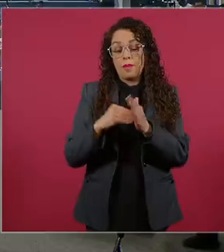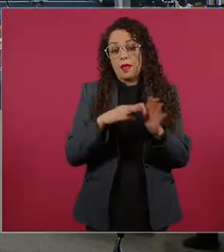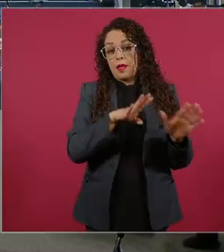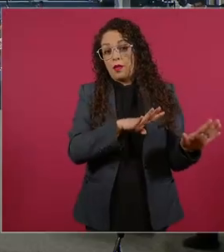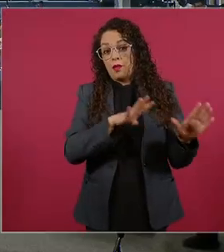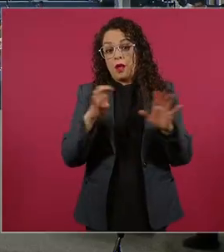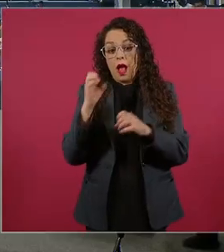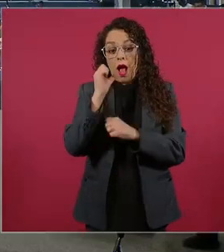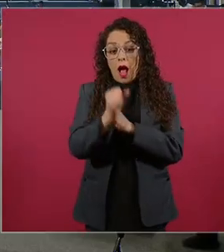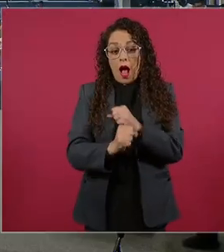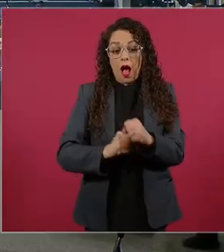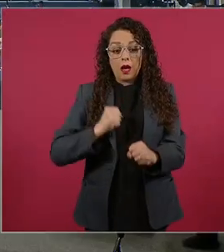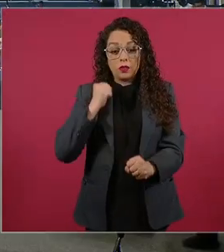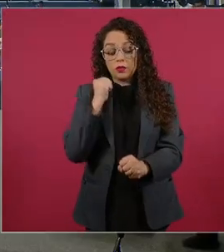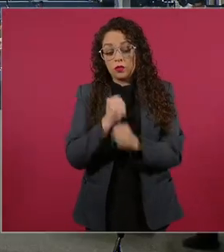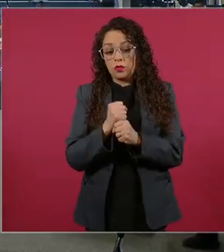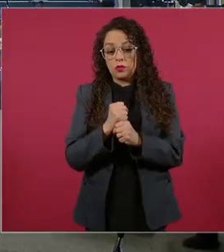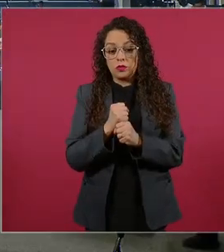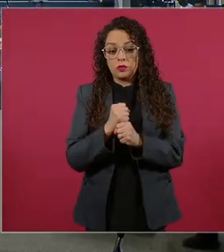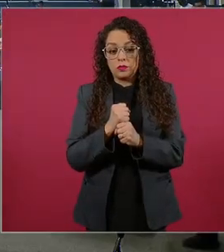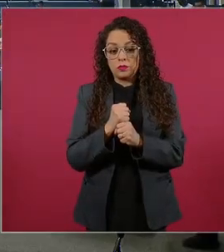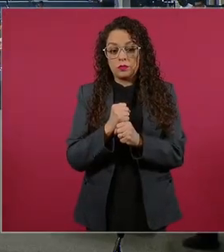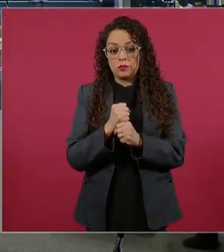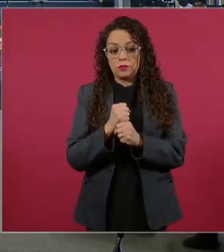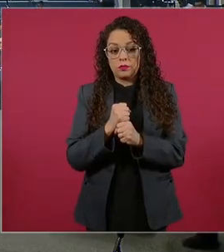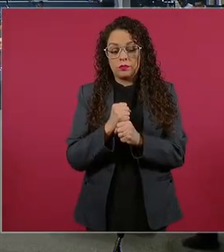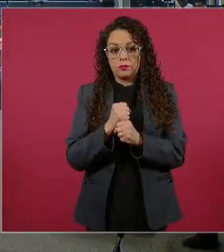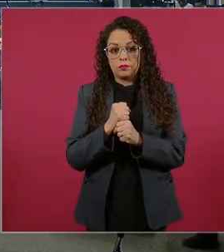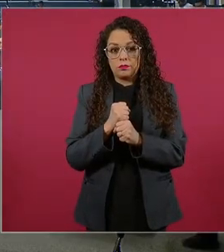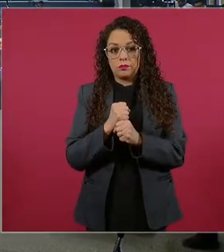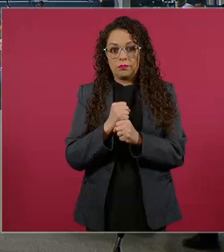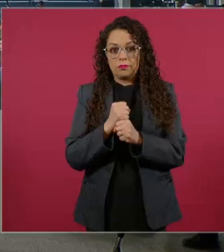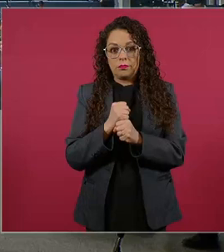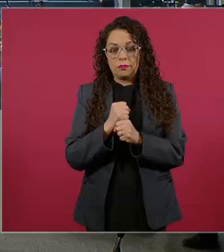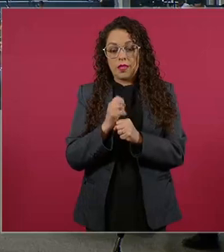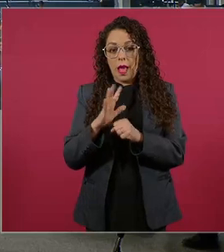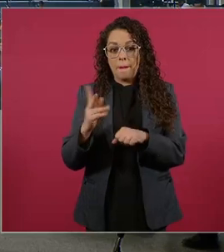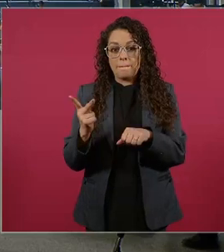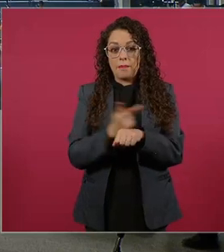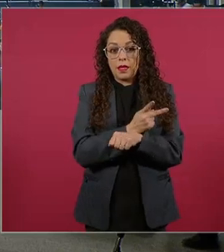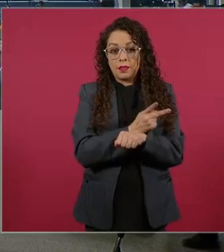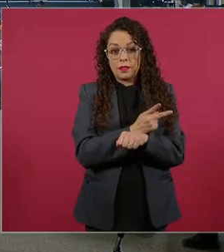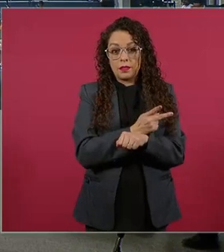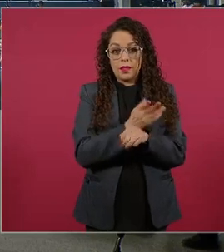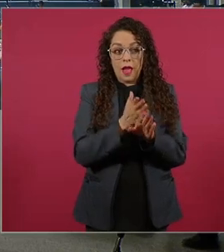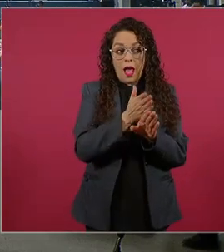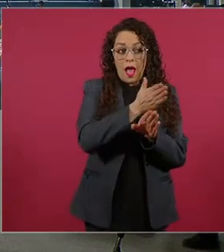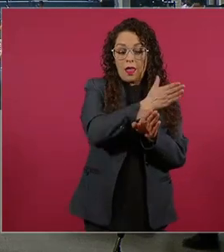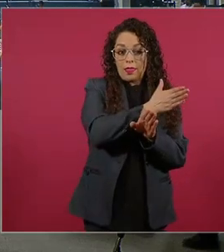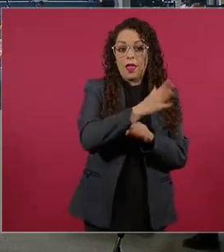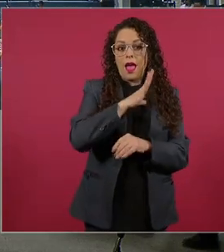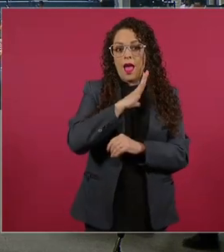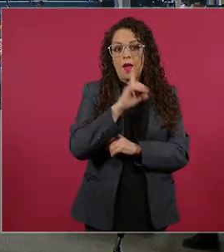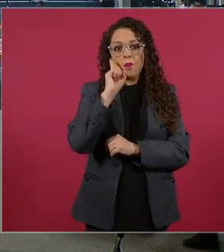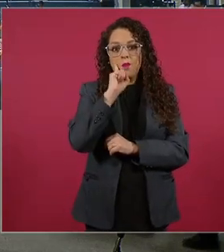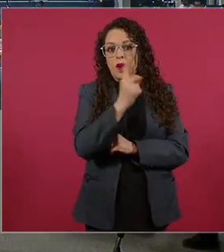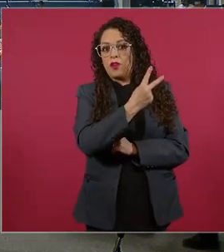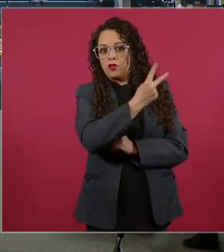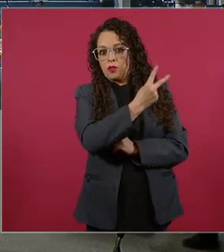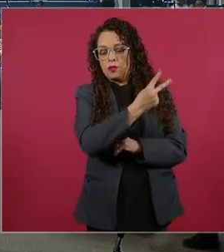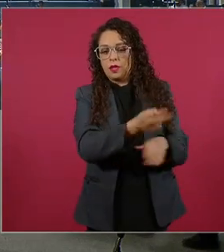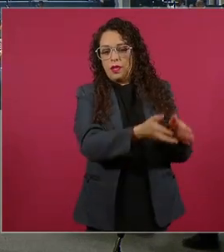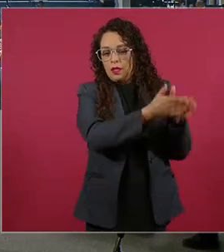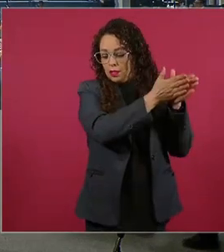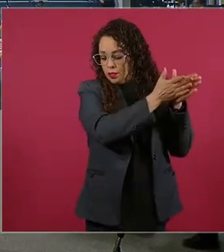sin una mujer gobernando. Entonces, es historia, nos tocó